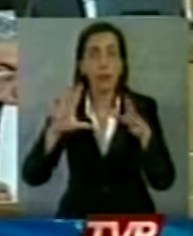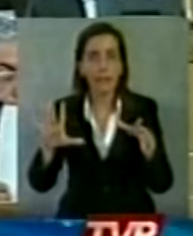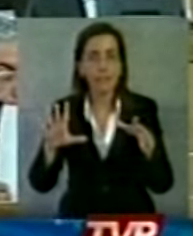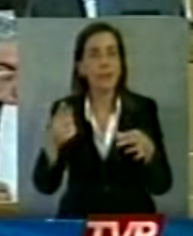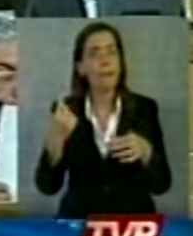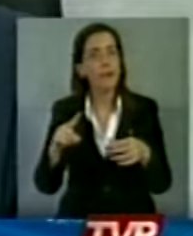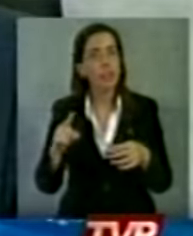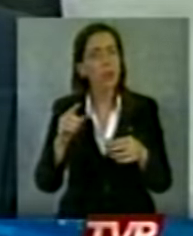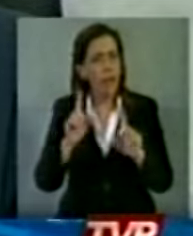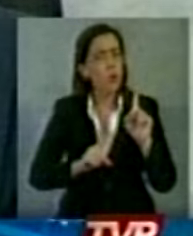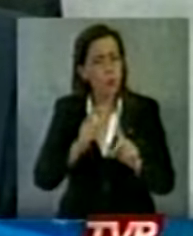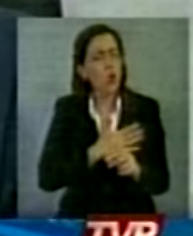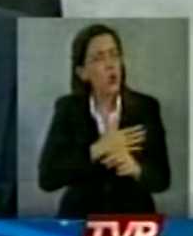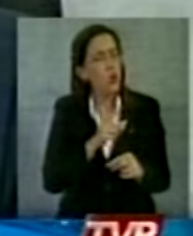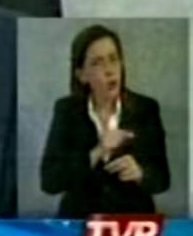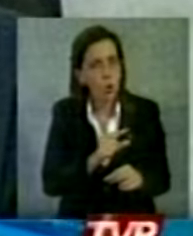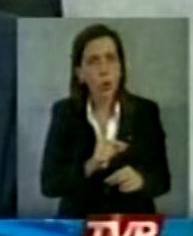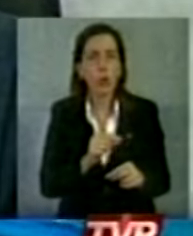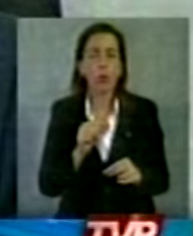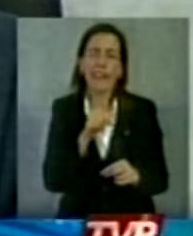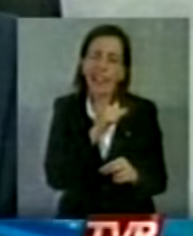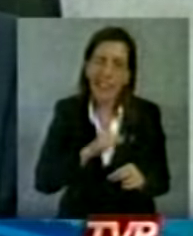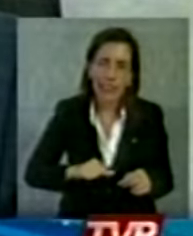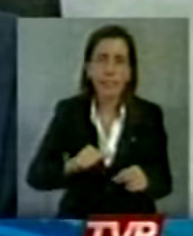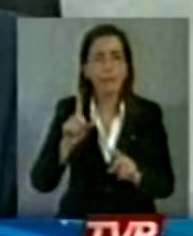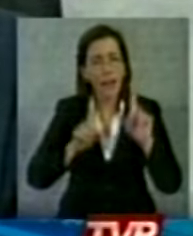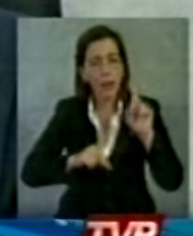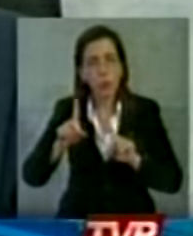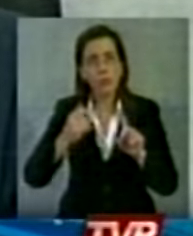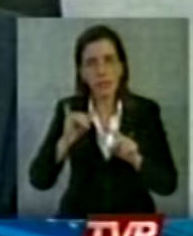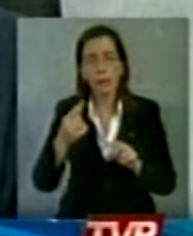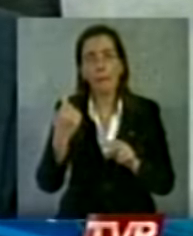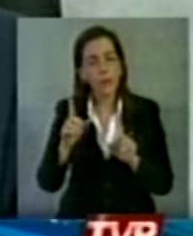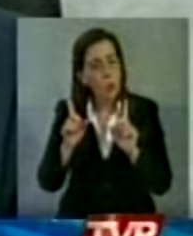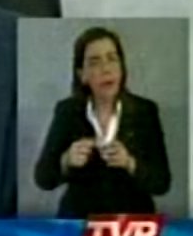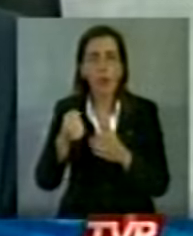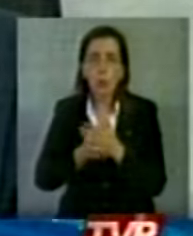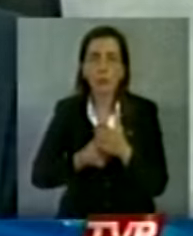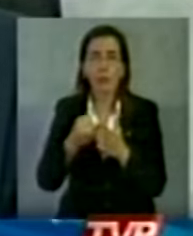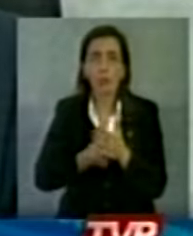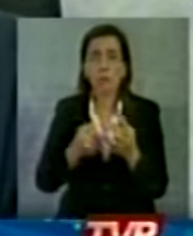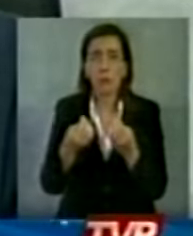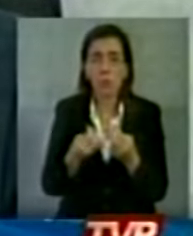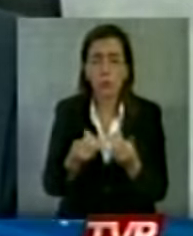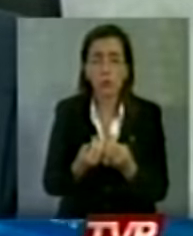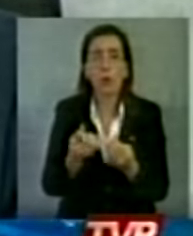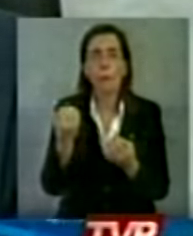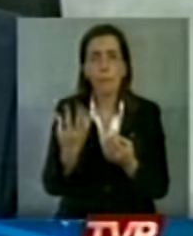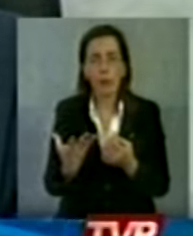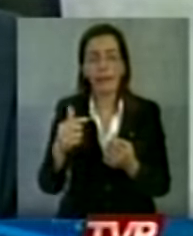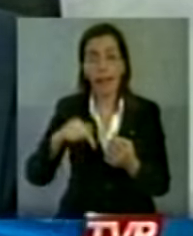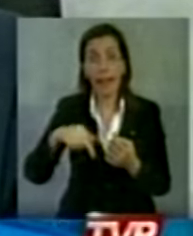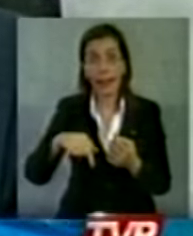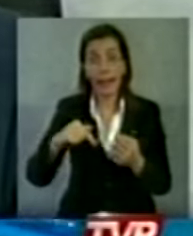herida supimos, sin embargo, construir. Hoy podemos decir, sin temor a equivocarnos, que la vida